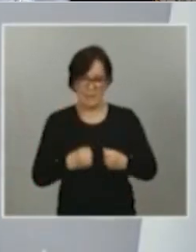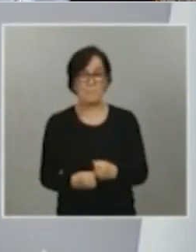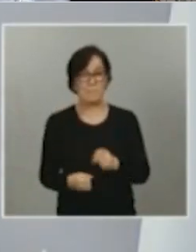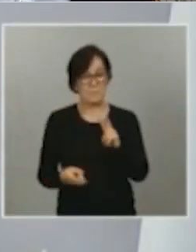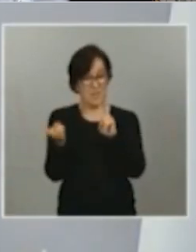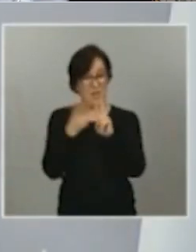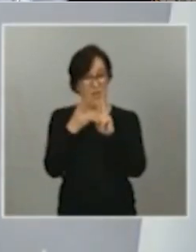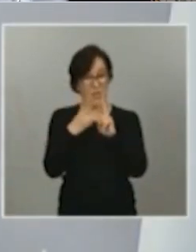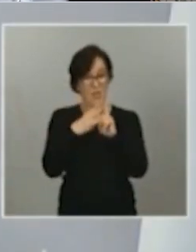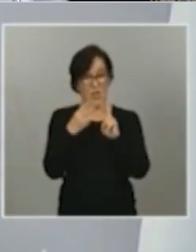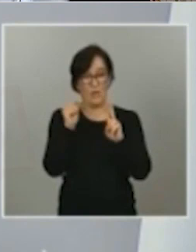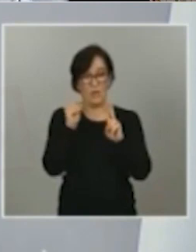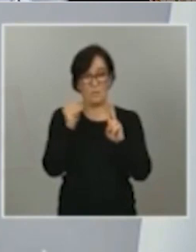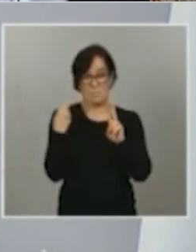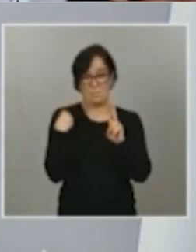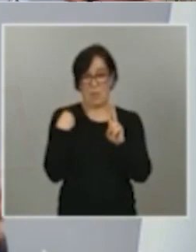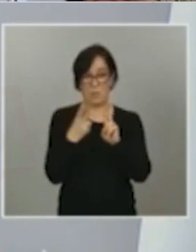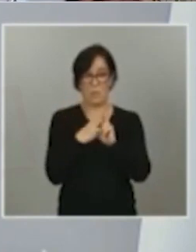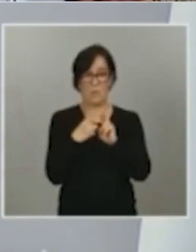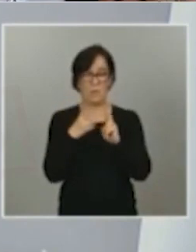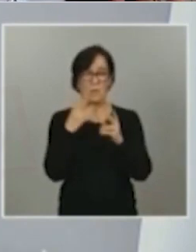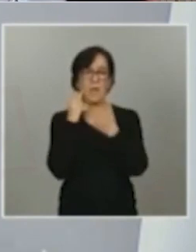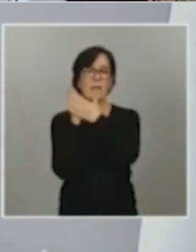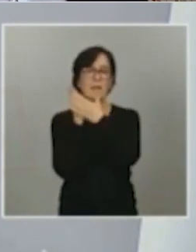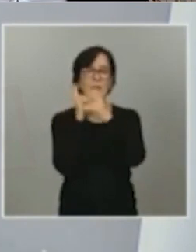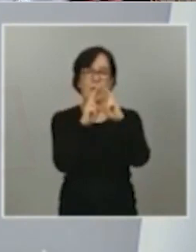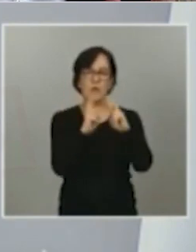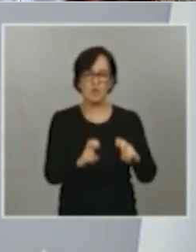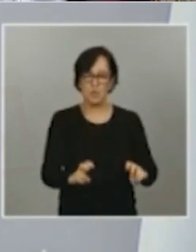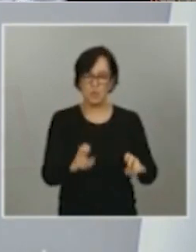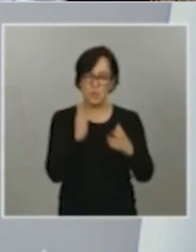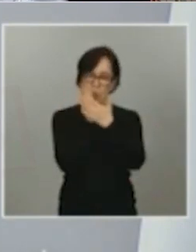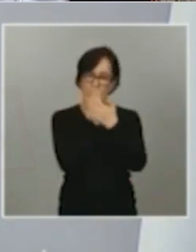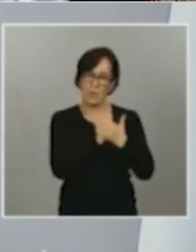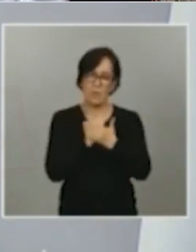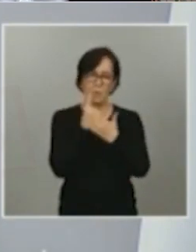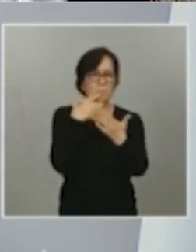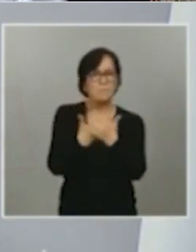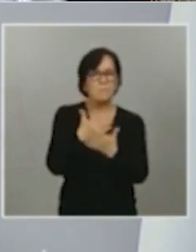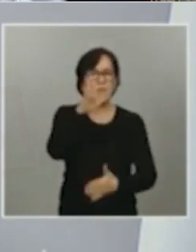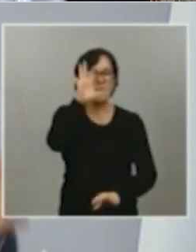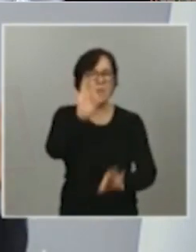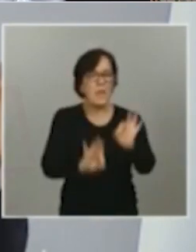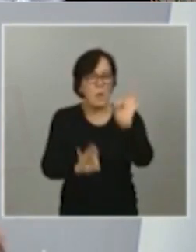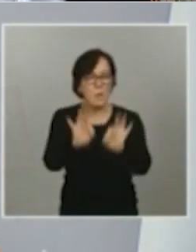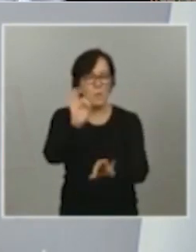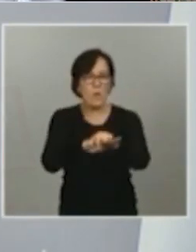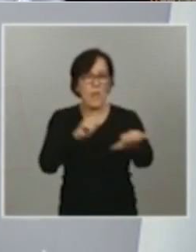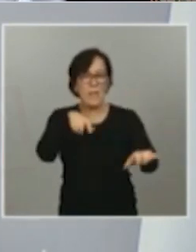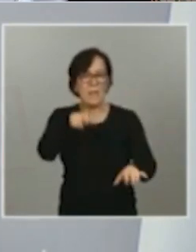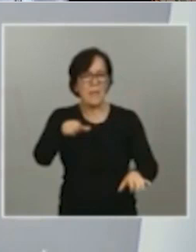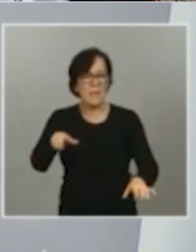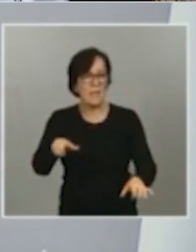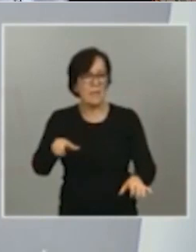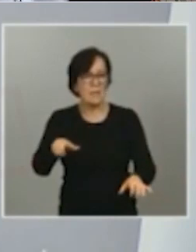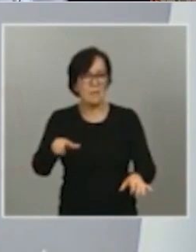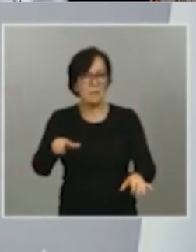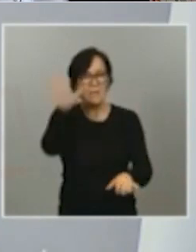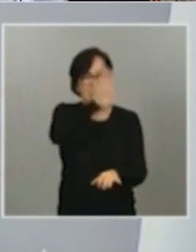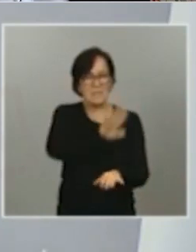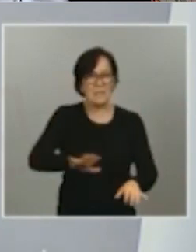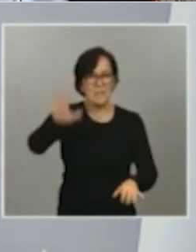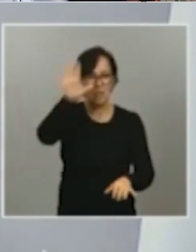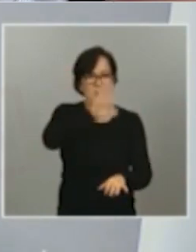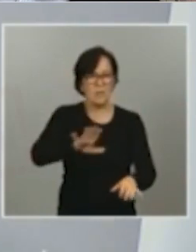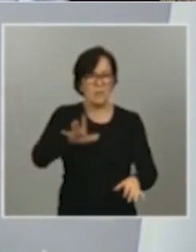esa multitudinaria reunión recordemos el congreso evangelista estaba previsto para 5000 personas y espera un millón de personas las previstas no